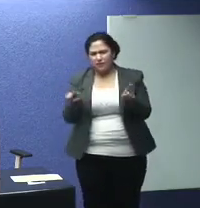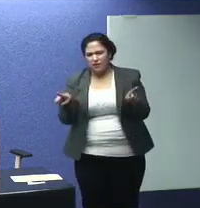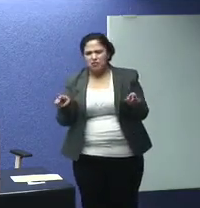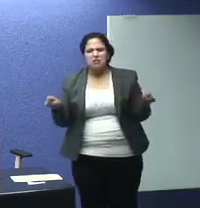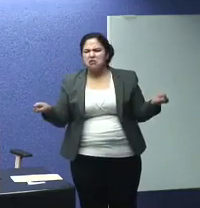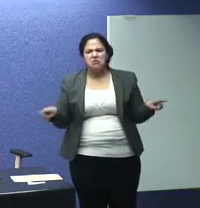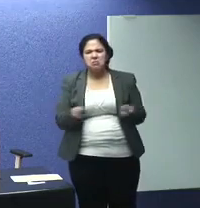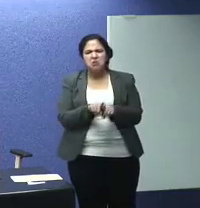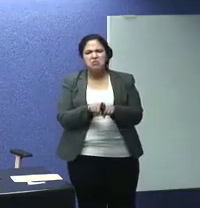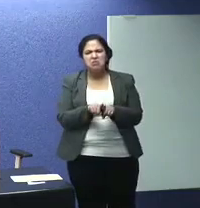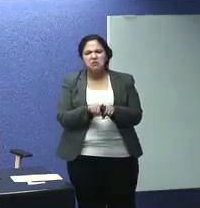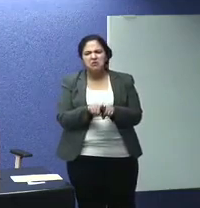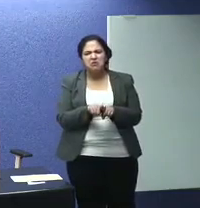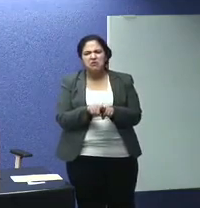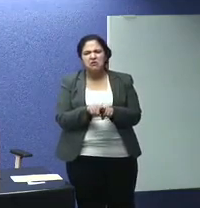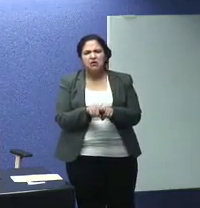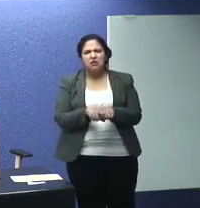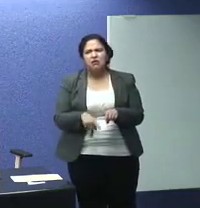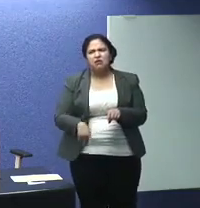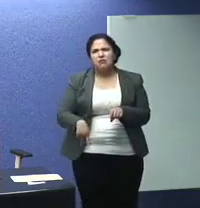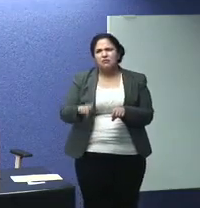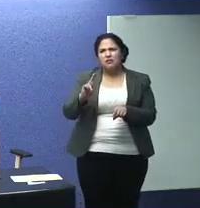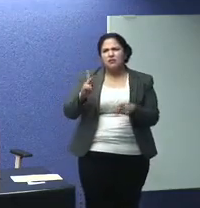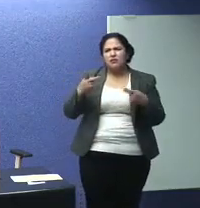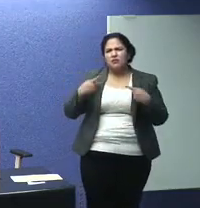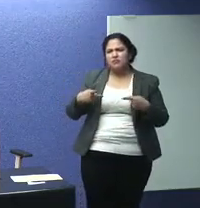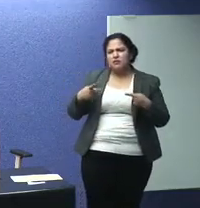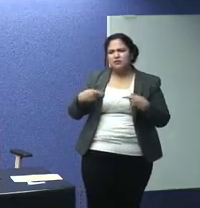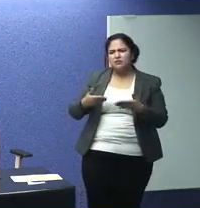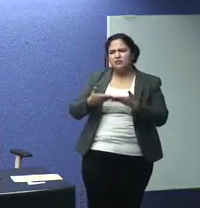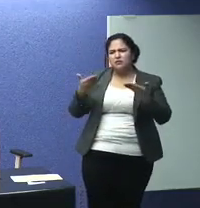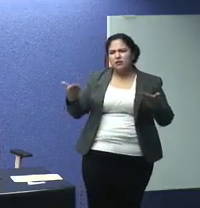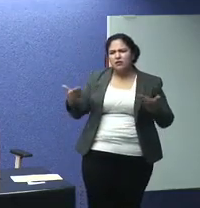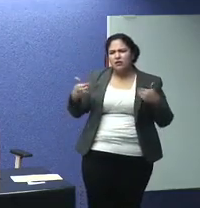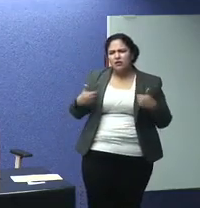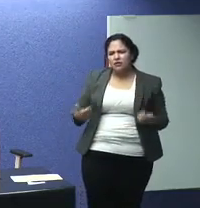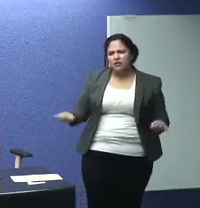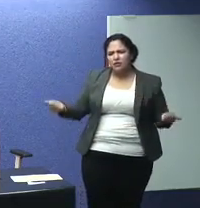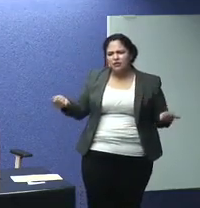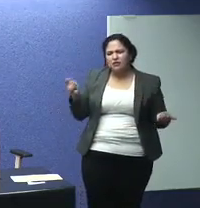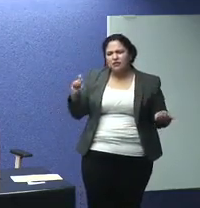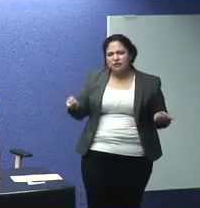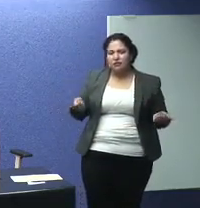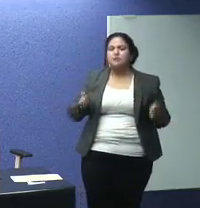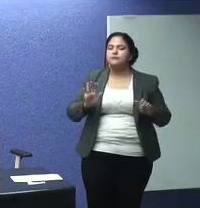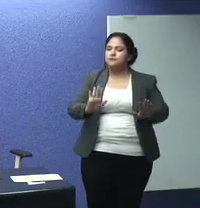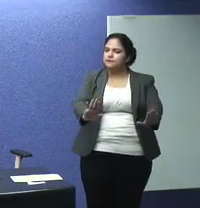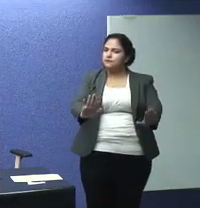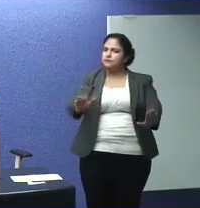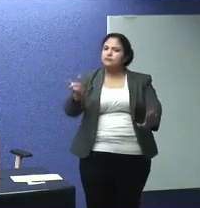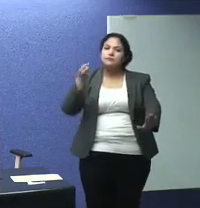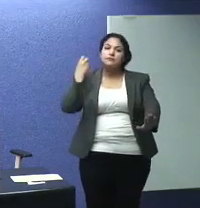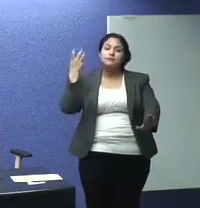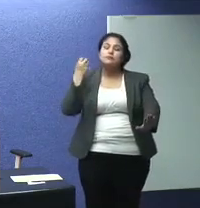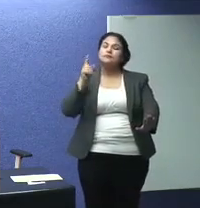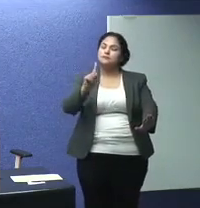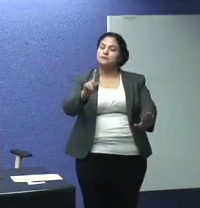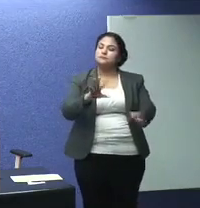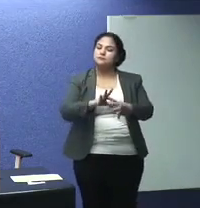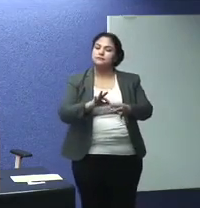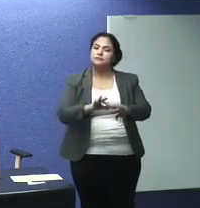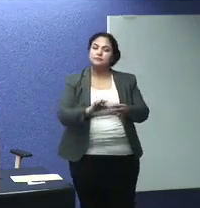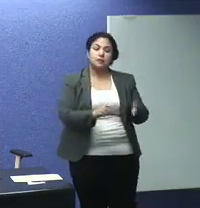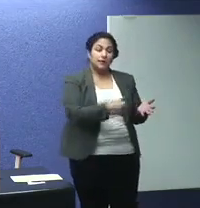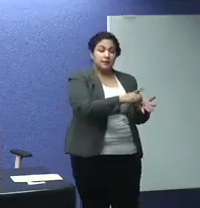precisamente la persona con esa condición, con esa diversidad funcional, lo que ahora hace la Convención es decir, son dos cosas